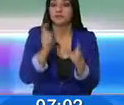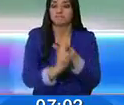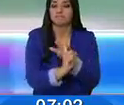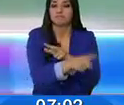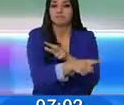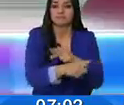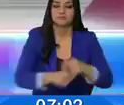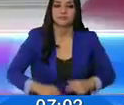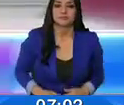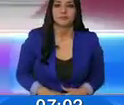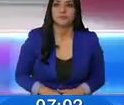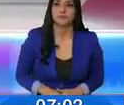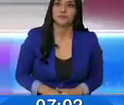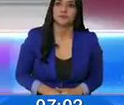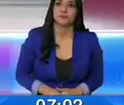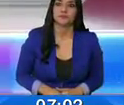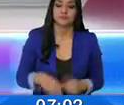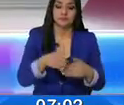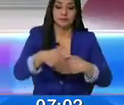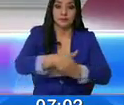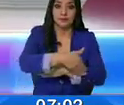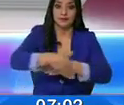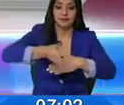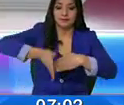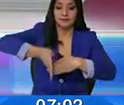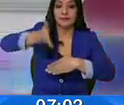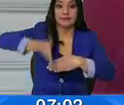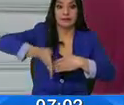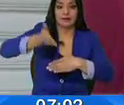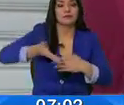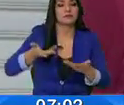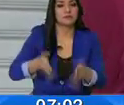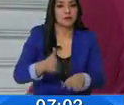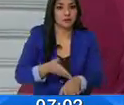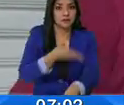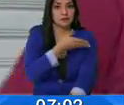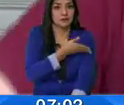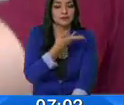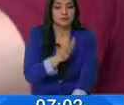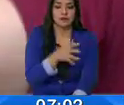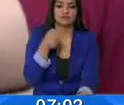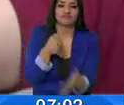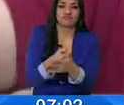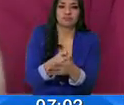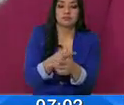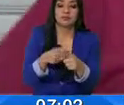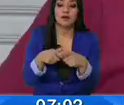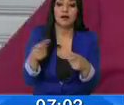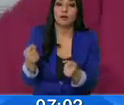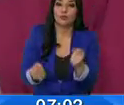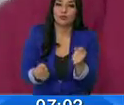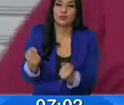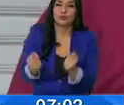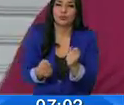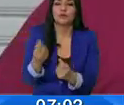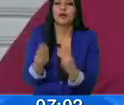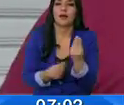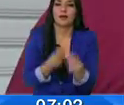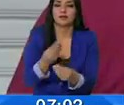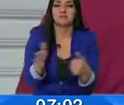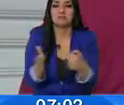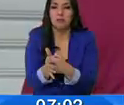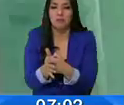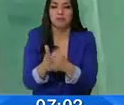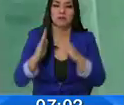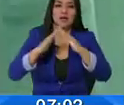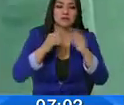se dio a la fuga. Bueno, aquí en esta esquina ya ha habido varios accidentes. Siempre los autos se van contra las casas